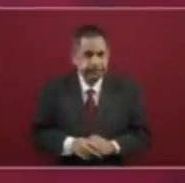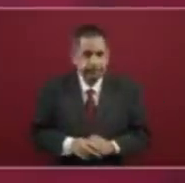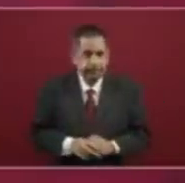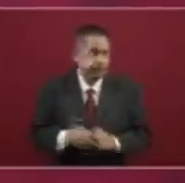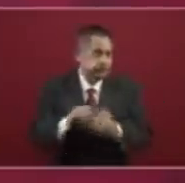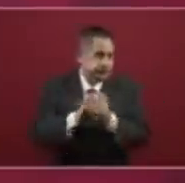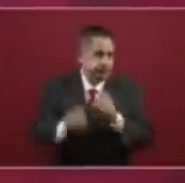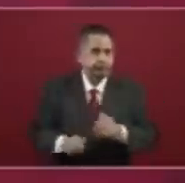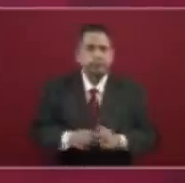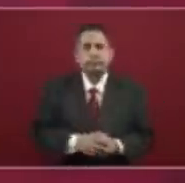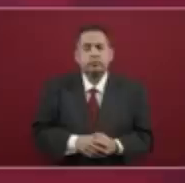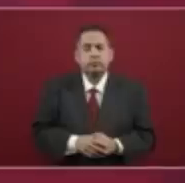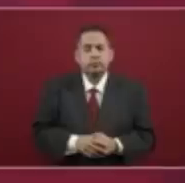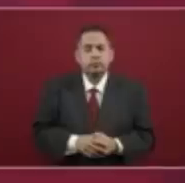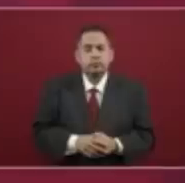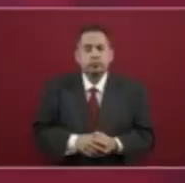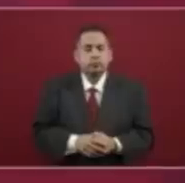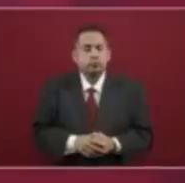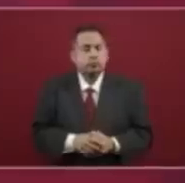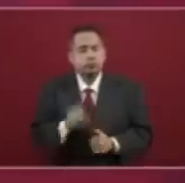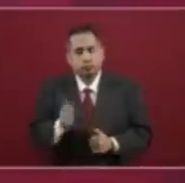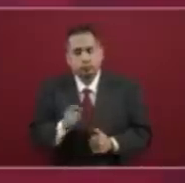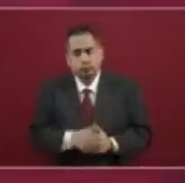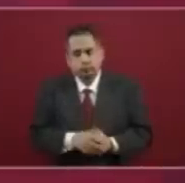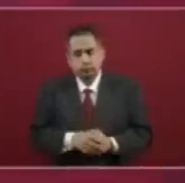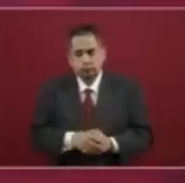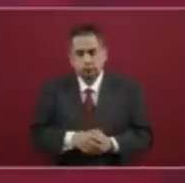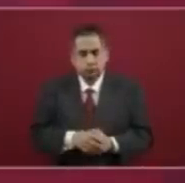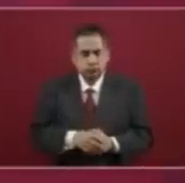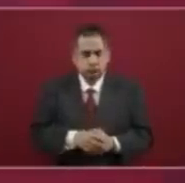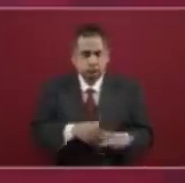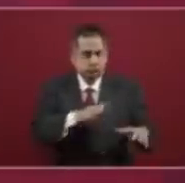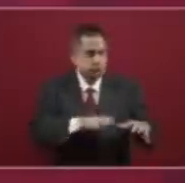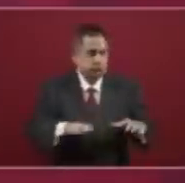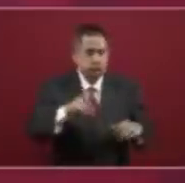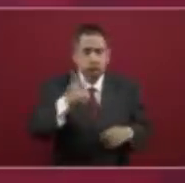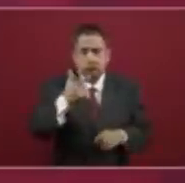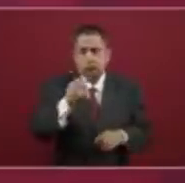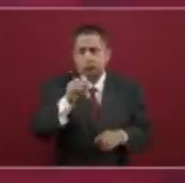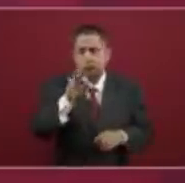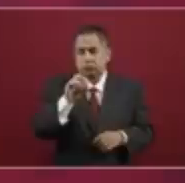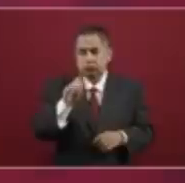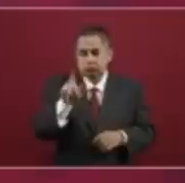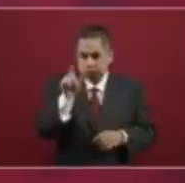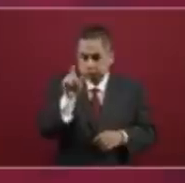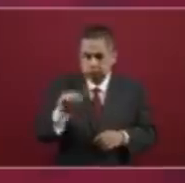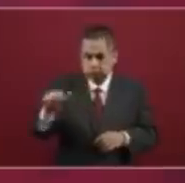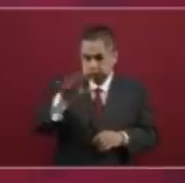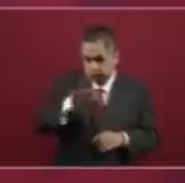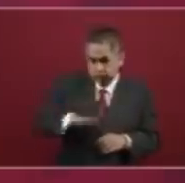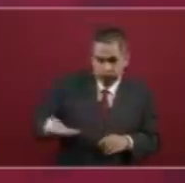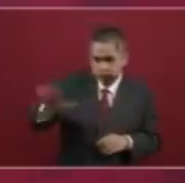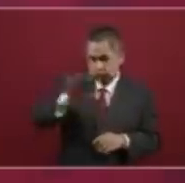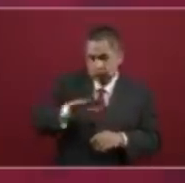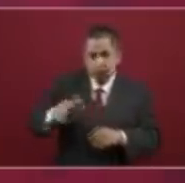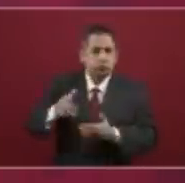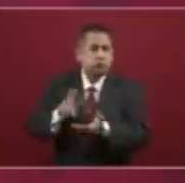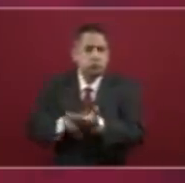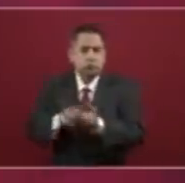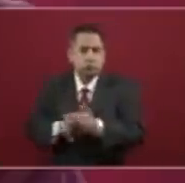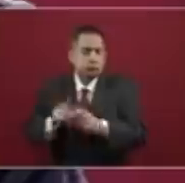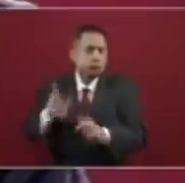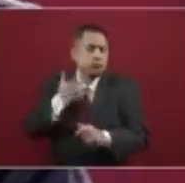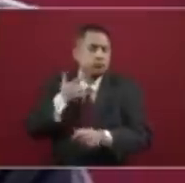Por ejemplo, en todas las estaciones del Golfo, la gasolina